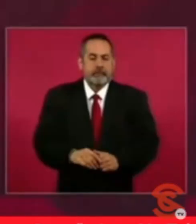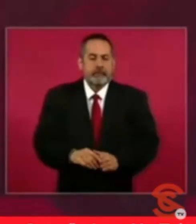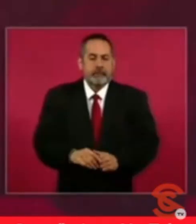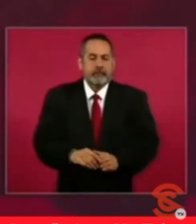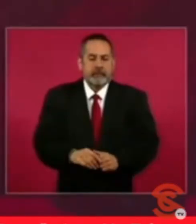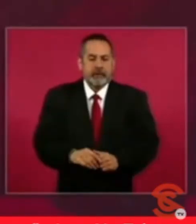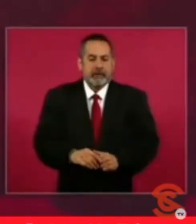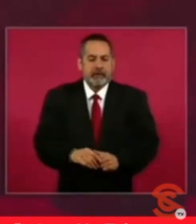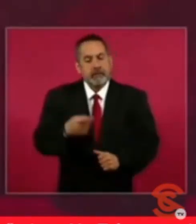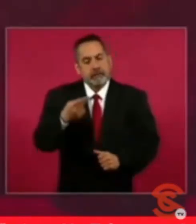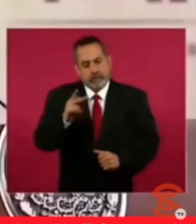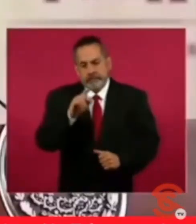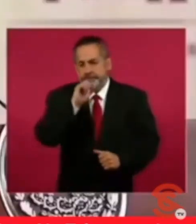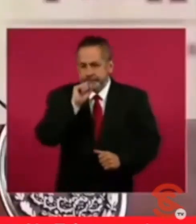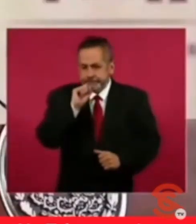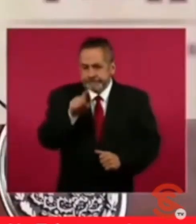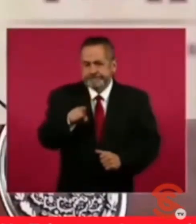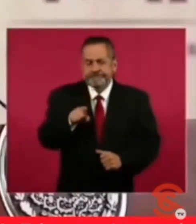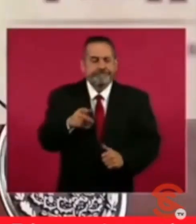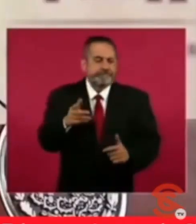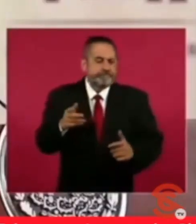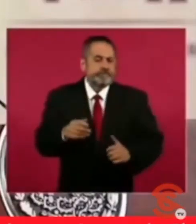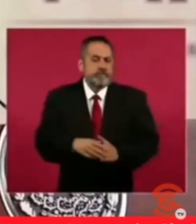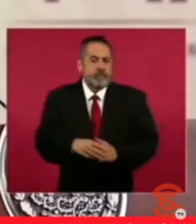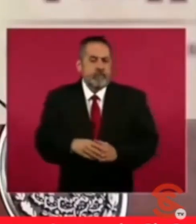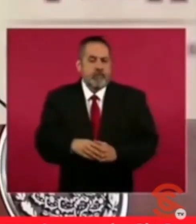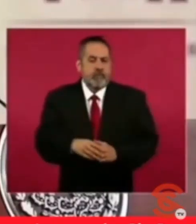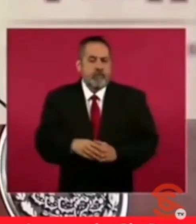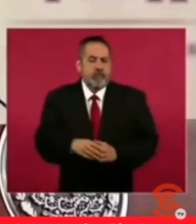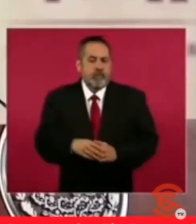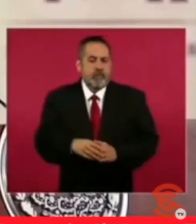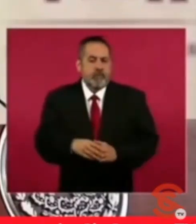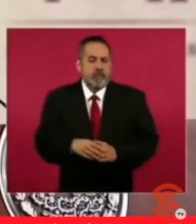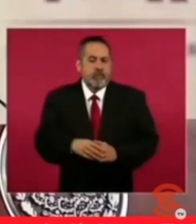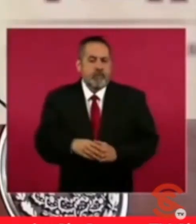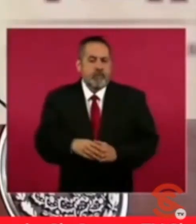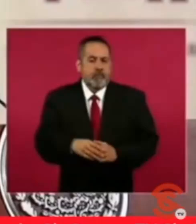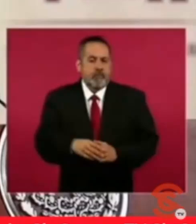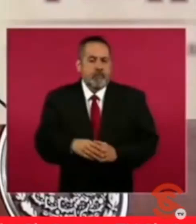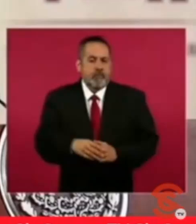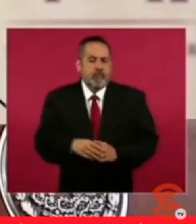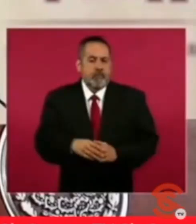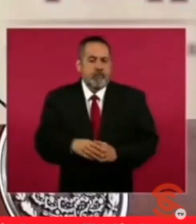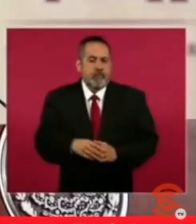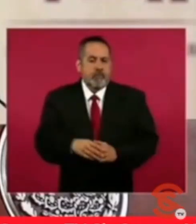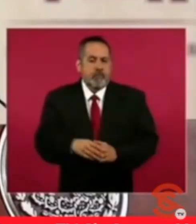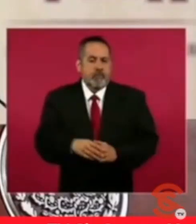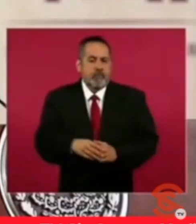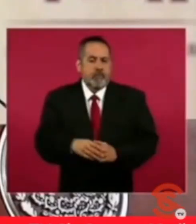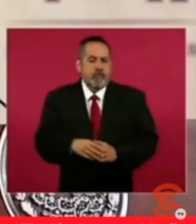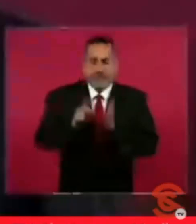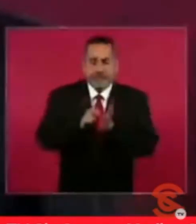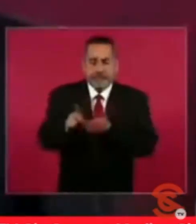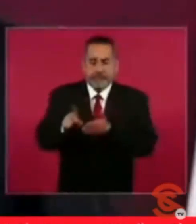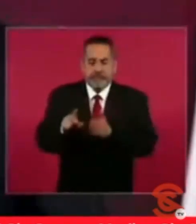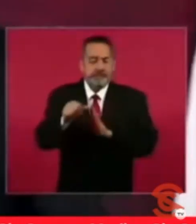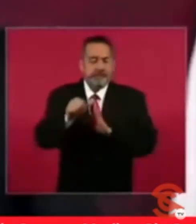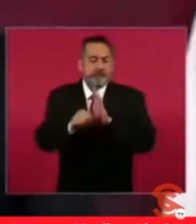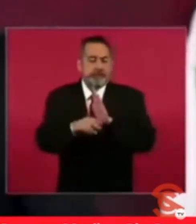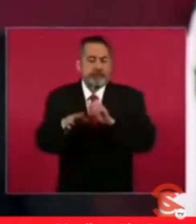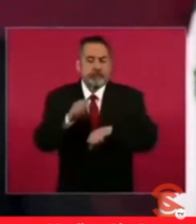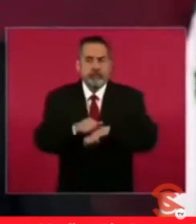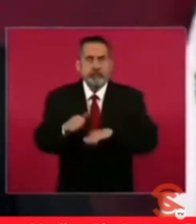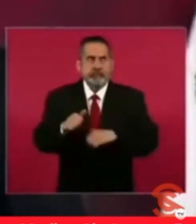tiene que ver también con un derecho constitucional, con el artículo 6º y